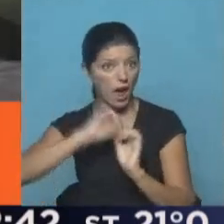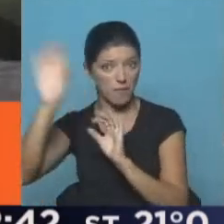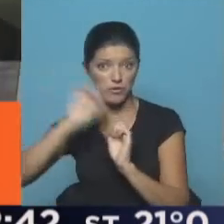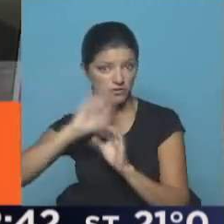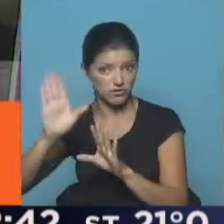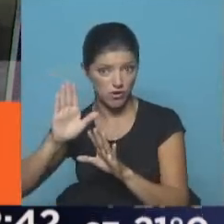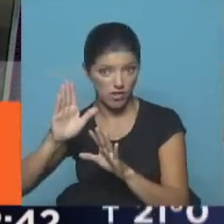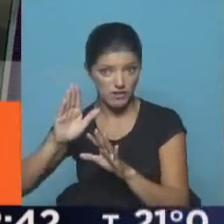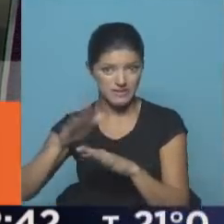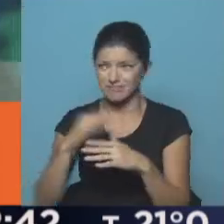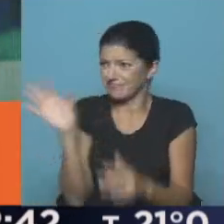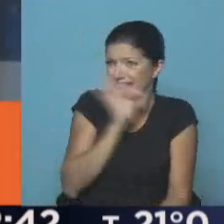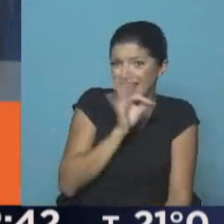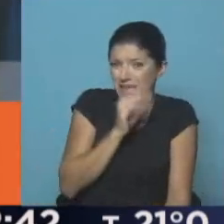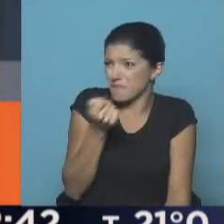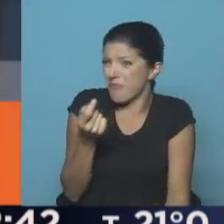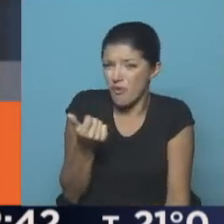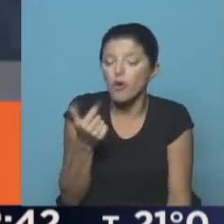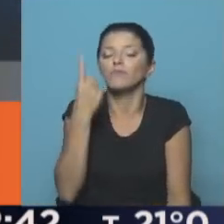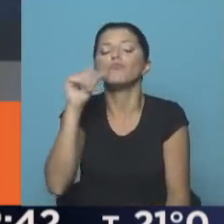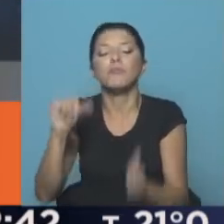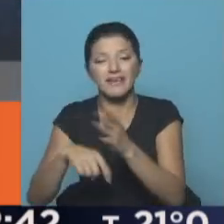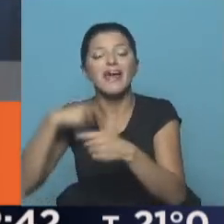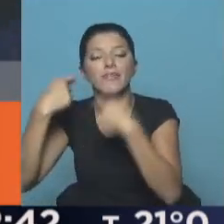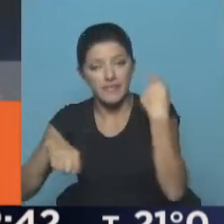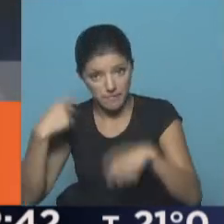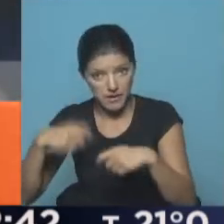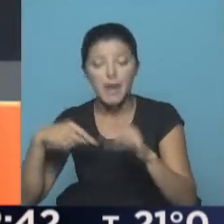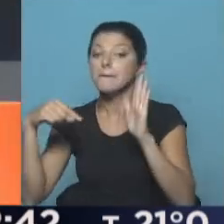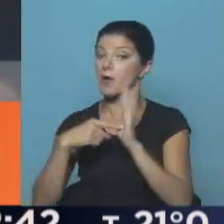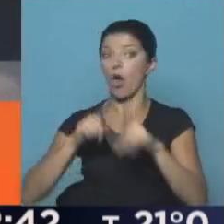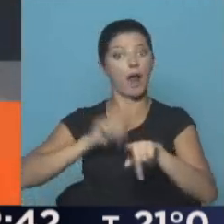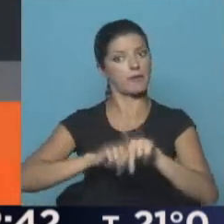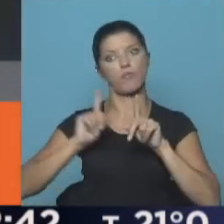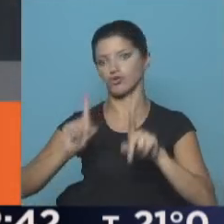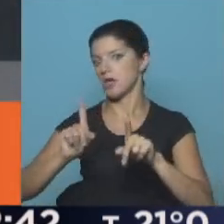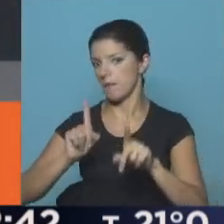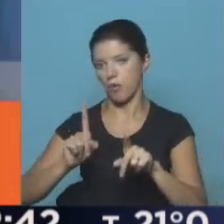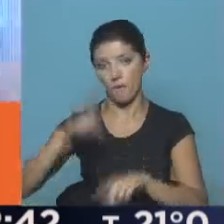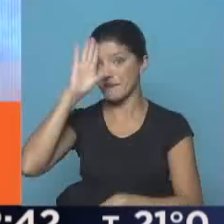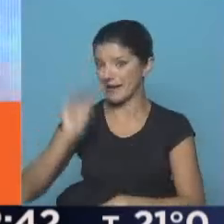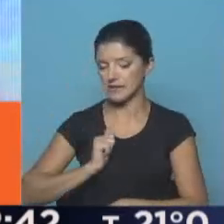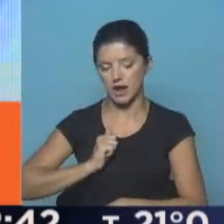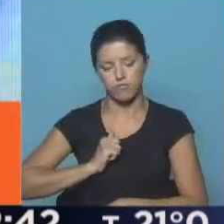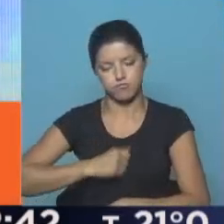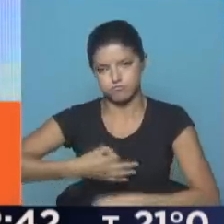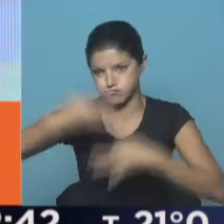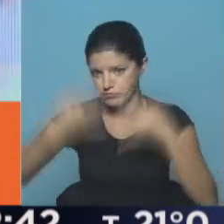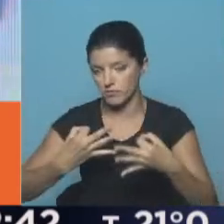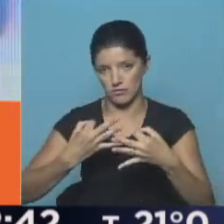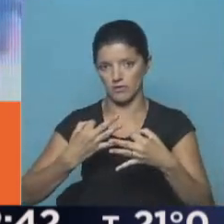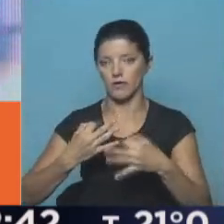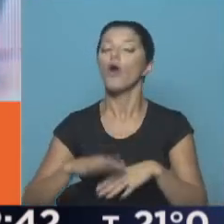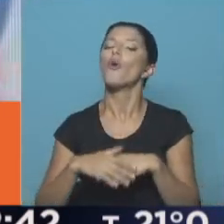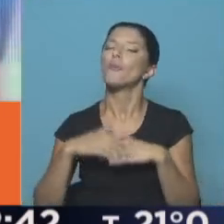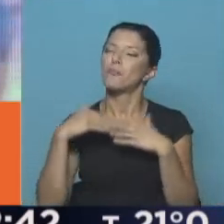Liechtenstein. O sea, es un país muy frágil y muy débil en algún sentido. Ahora, al mismo tiempo, tiene una potencia militar fenomenal. Entonces, por